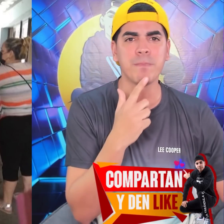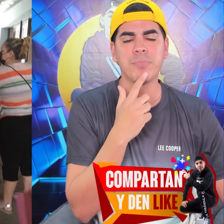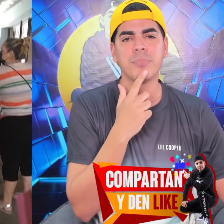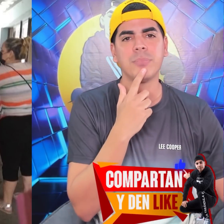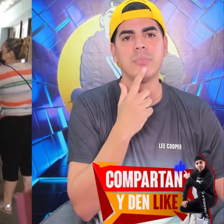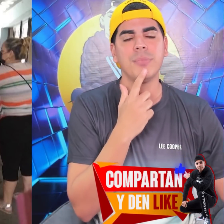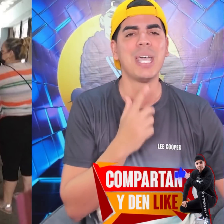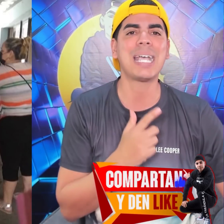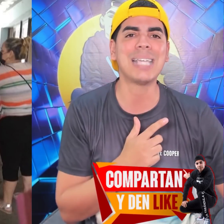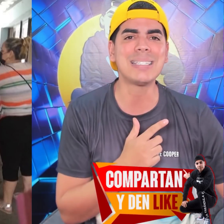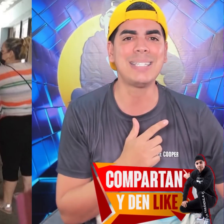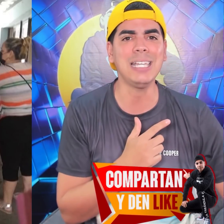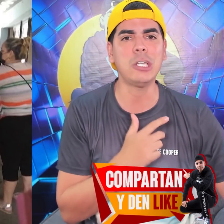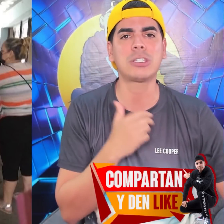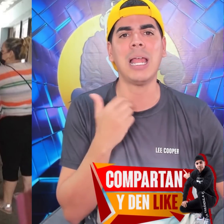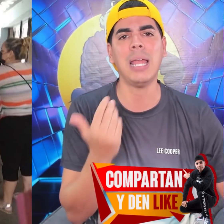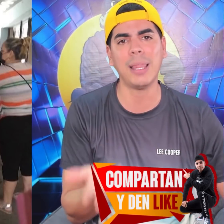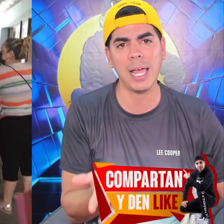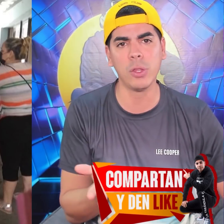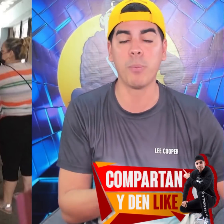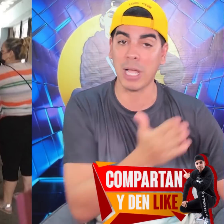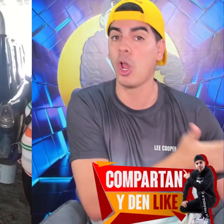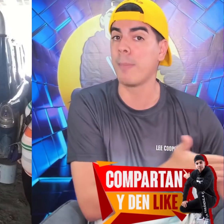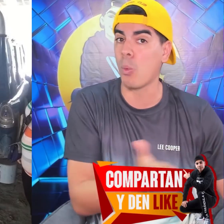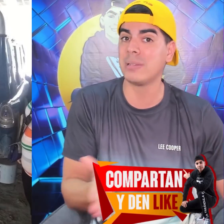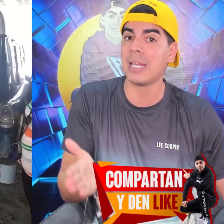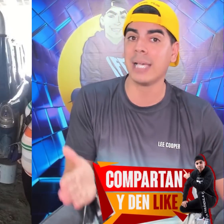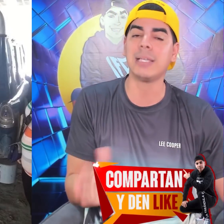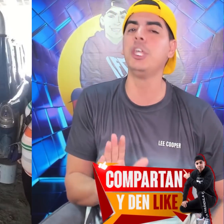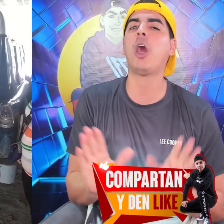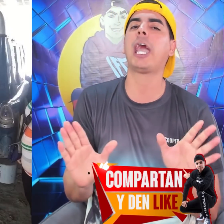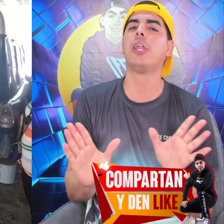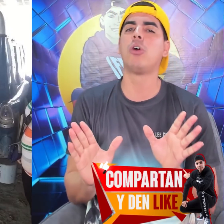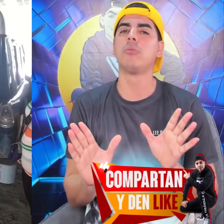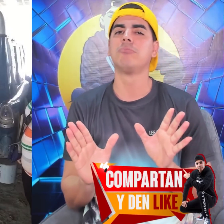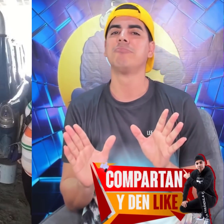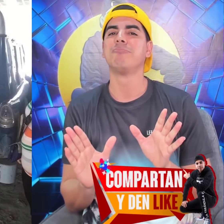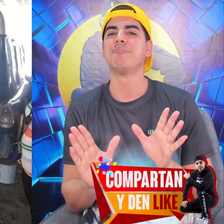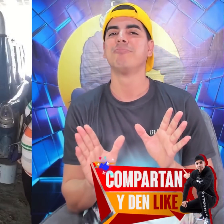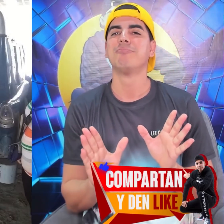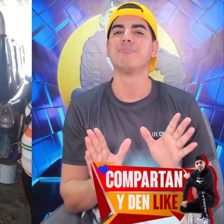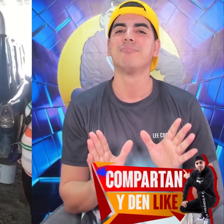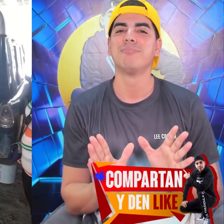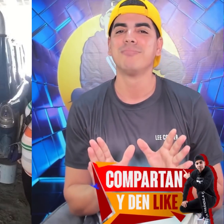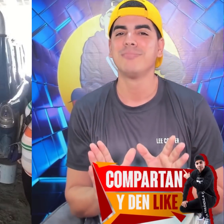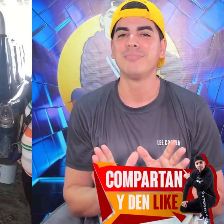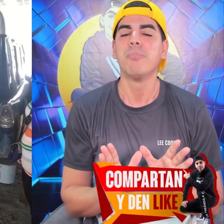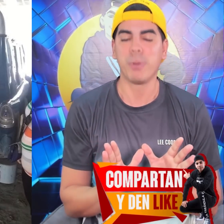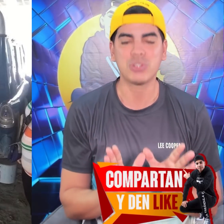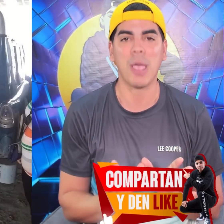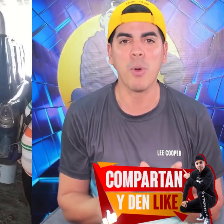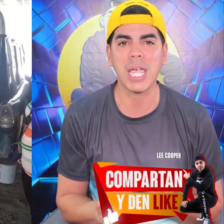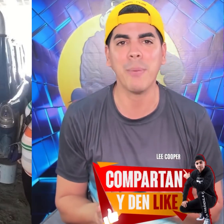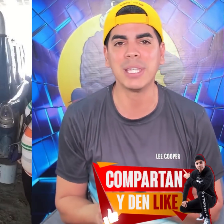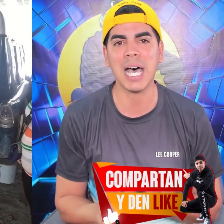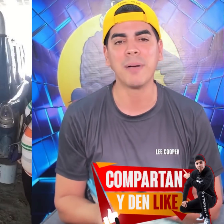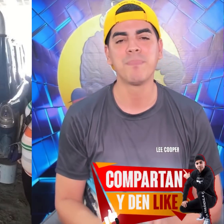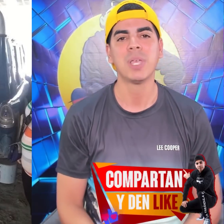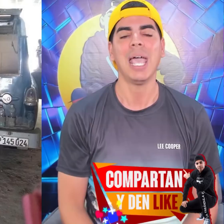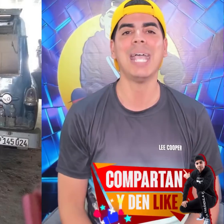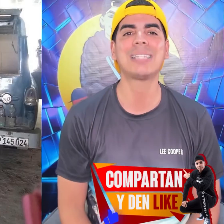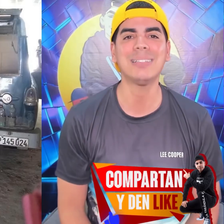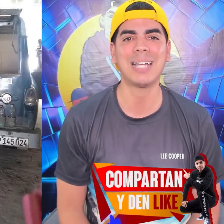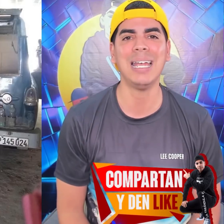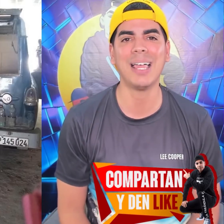admiten de que están siendo trasladados, porque es lo que me cuenta la gente. Dijo que no, pero sabemos que es